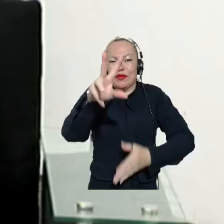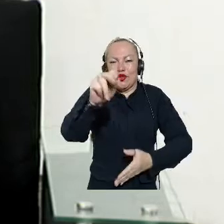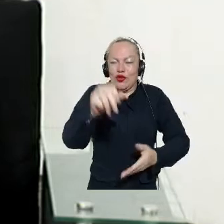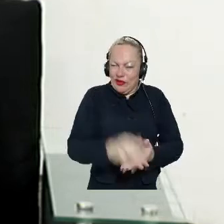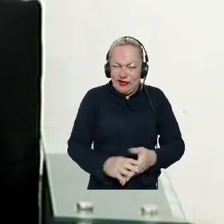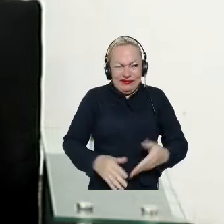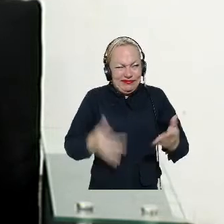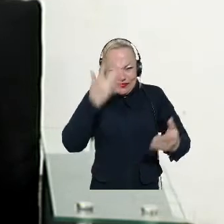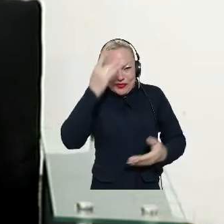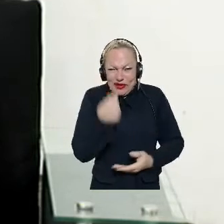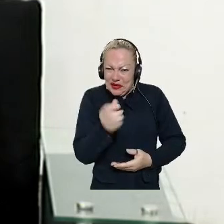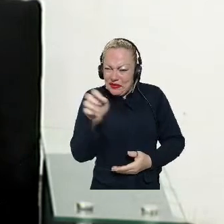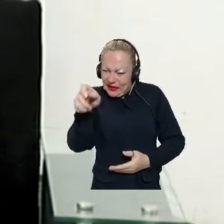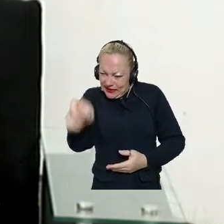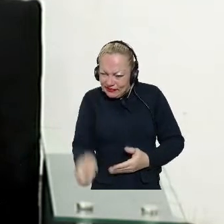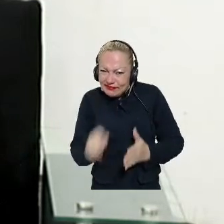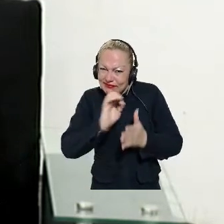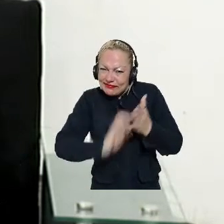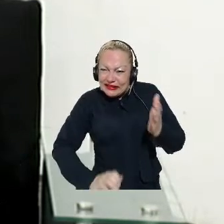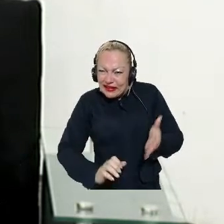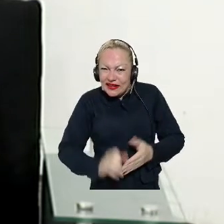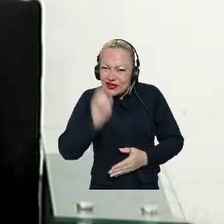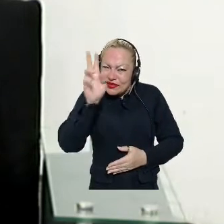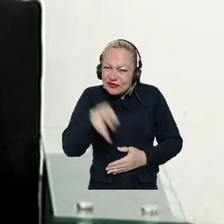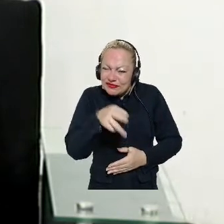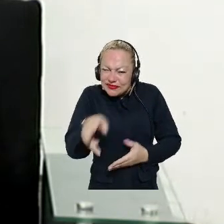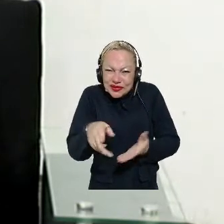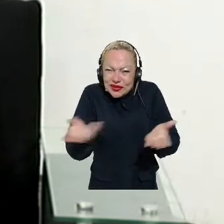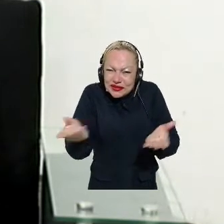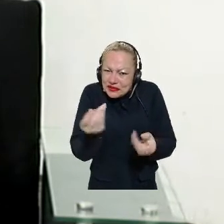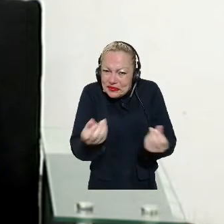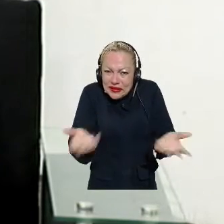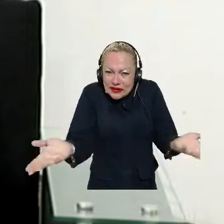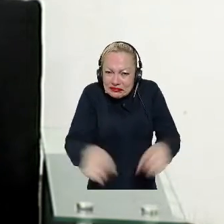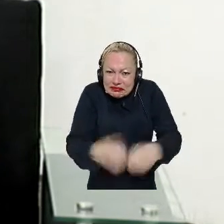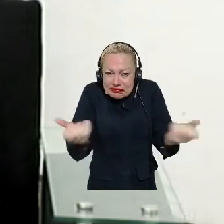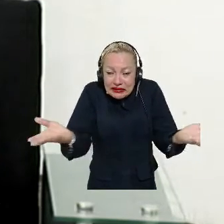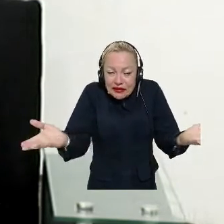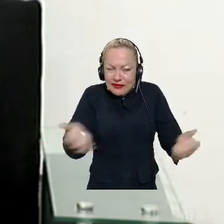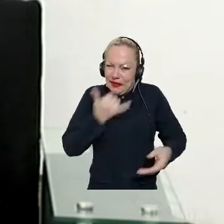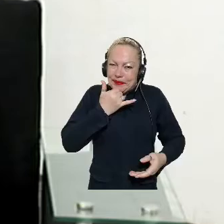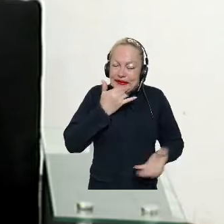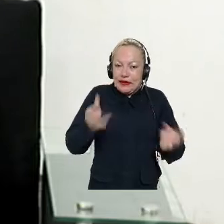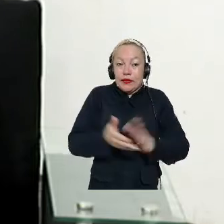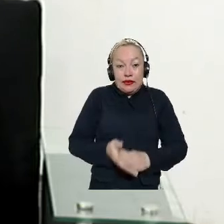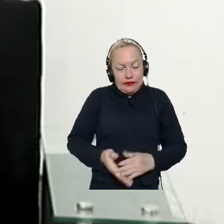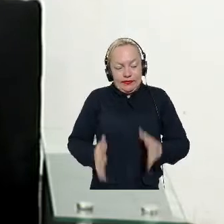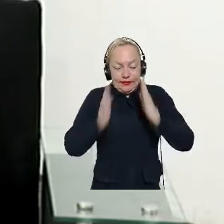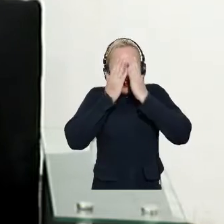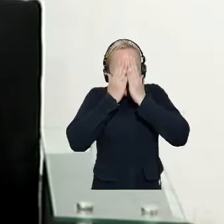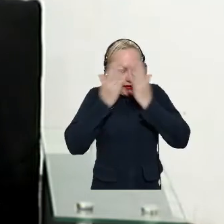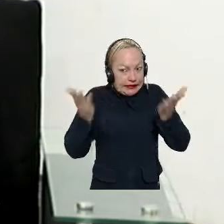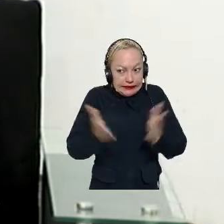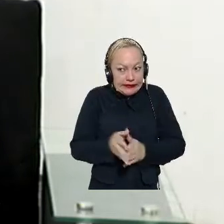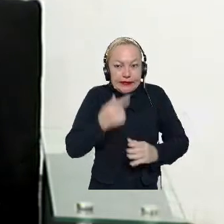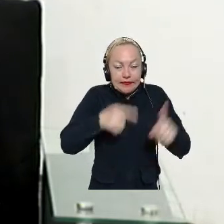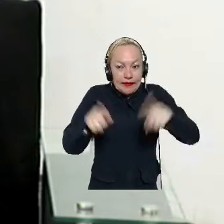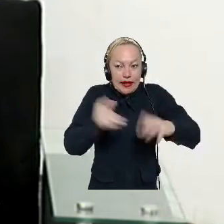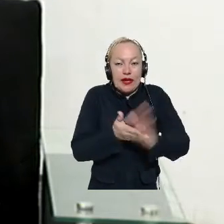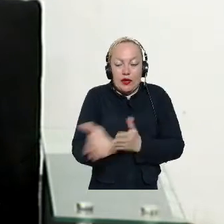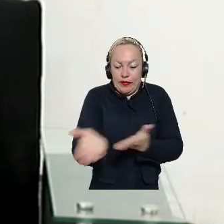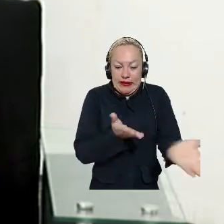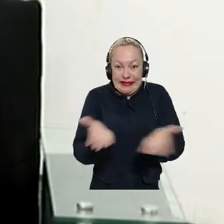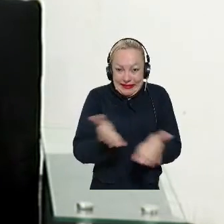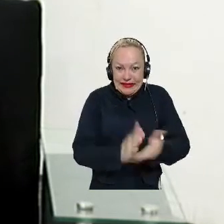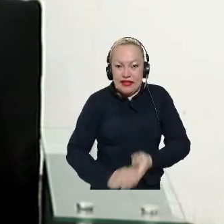automáticos. No debería ser así. Entonces, porque esto habla de un servicio en muy regular